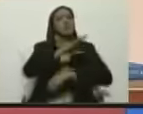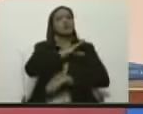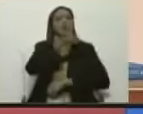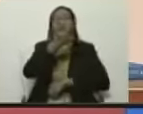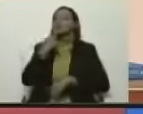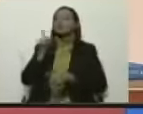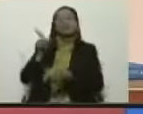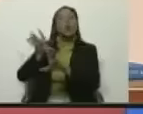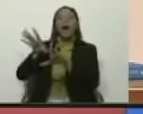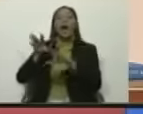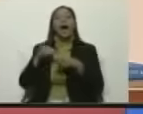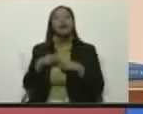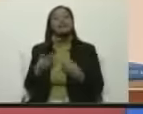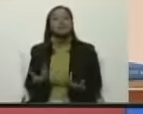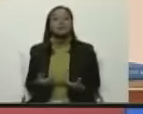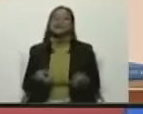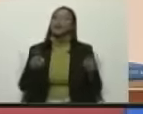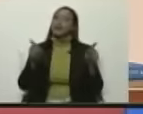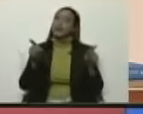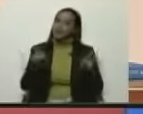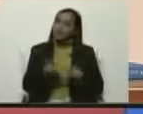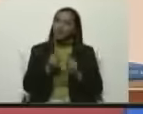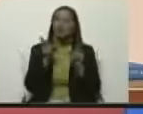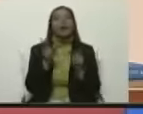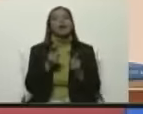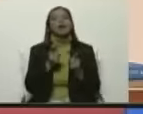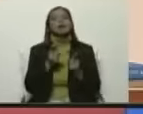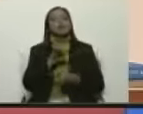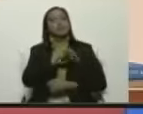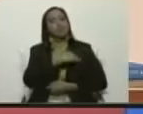Igual están haciendo con el rector